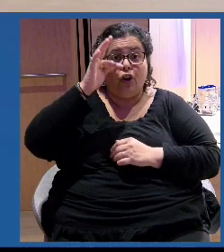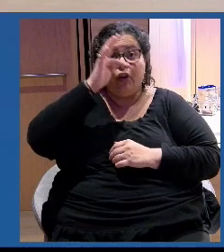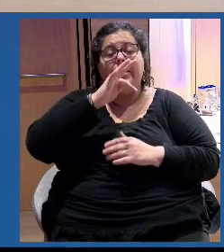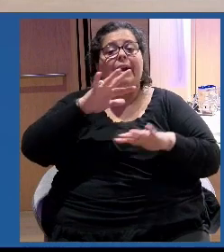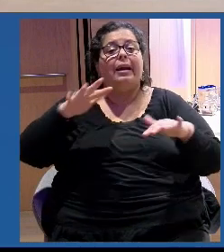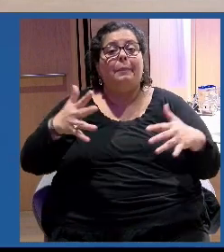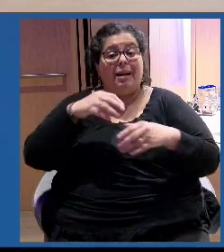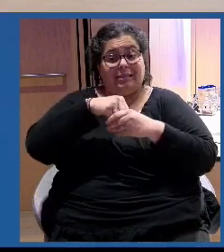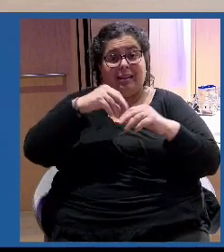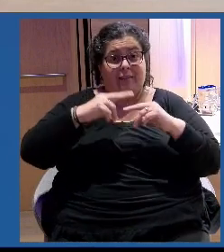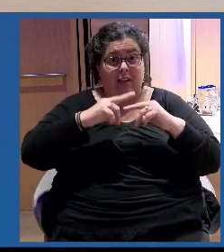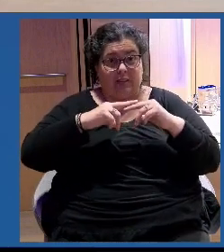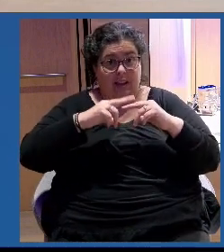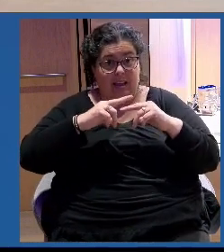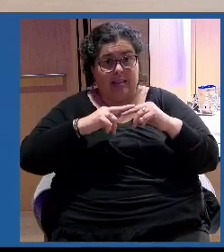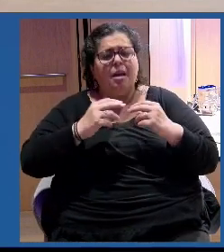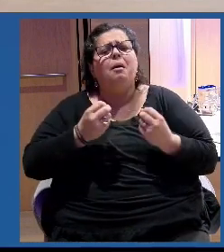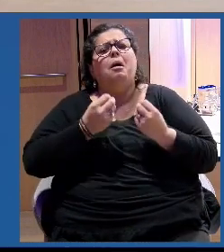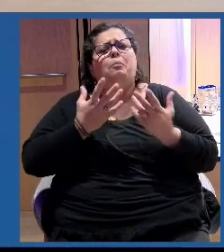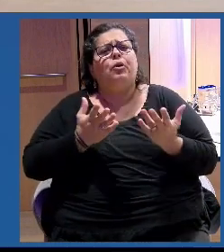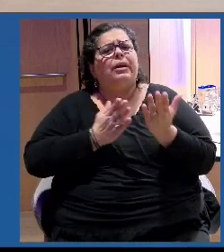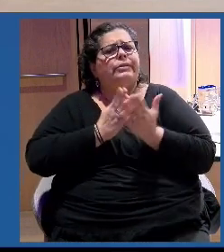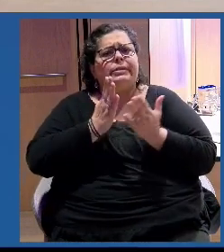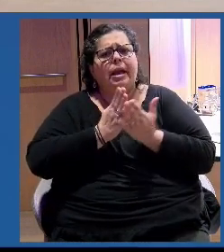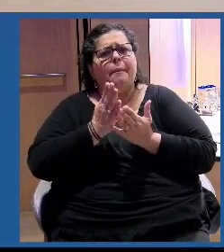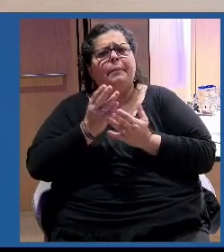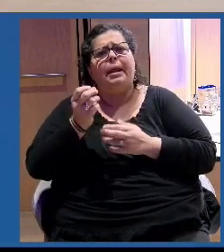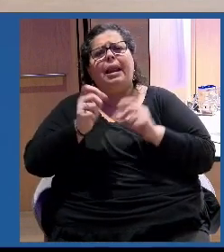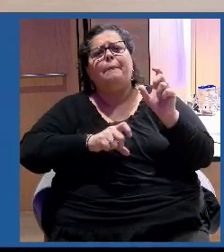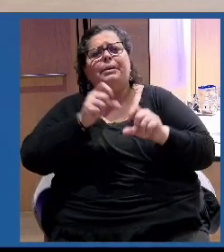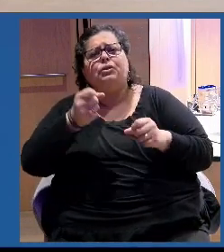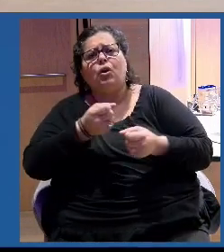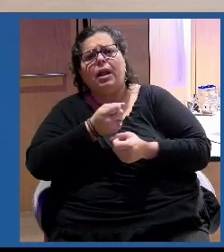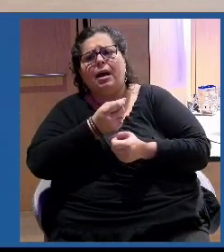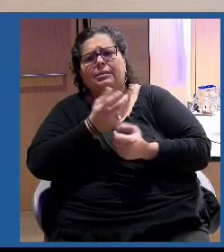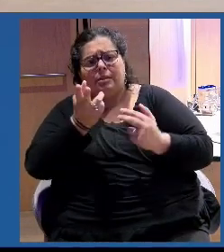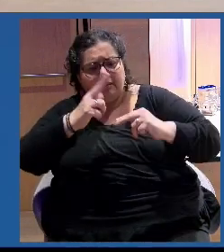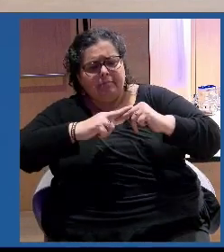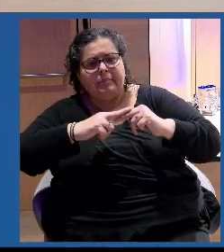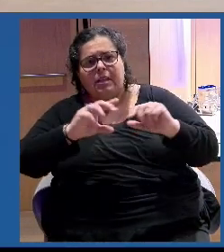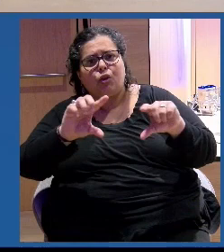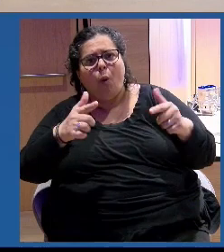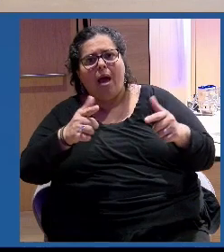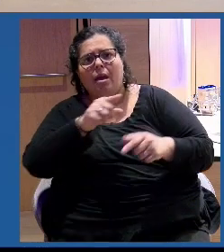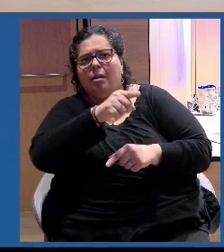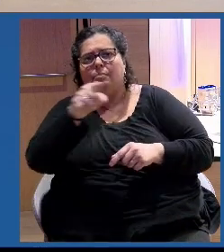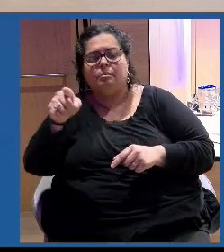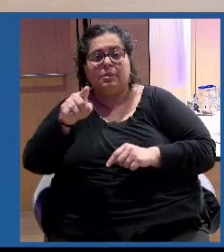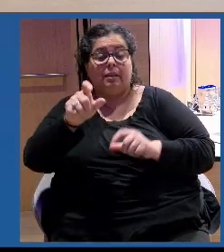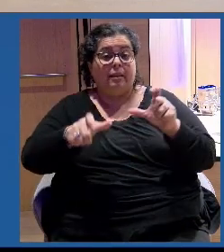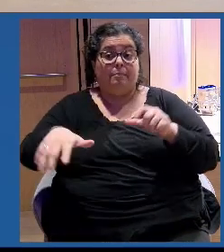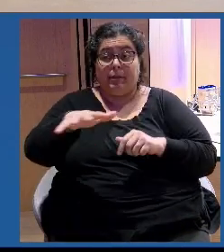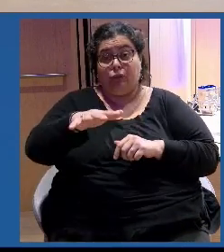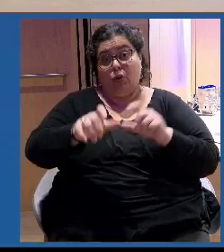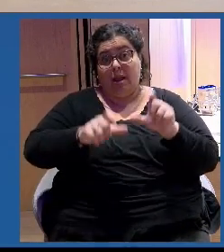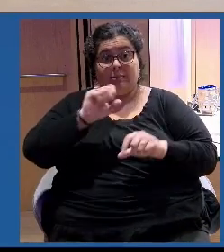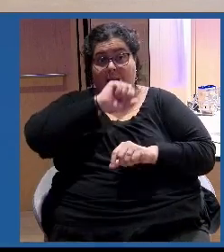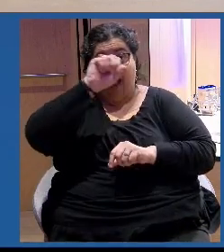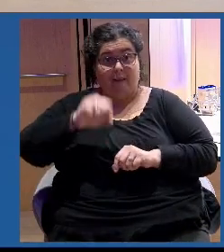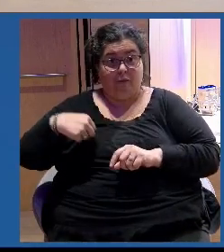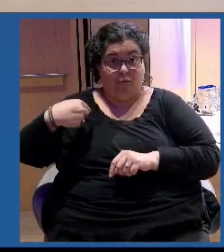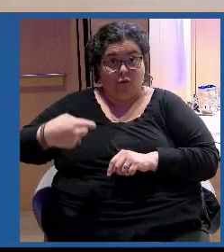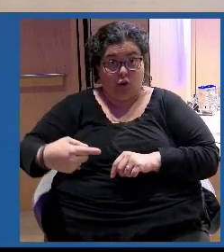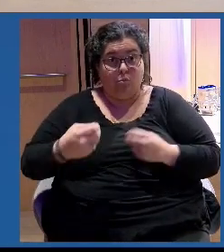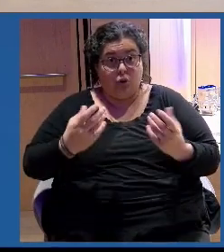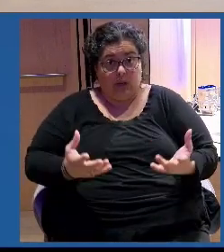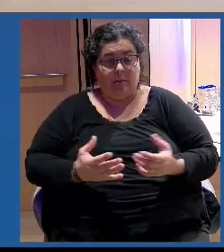Internet? ¿Por qué las cifras de conectividad siguen siendo bajas en esos territorios? Pero más aún, ¿quién